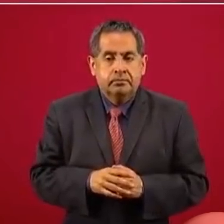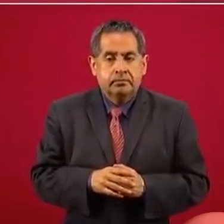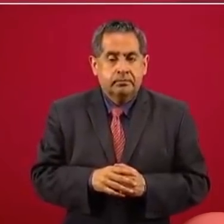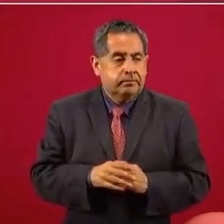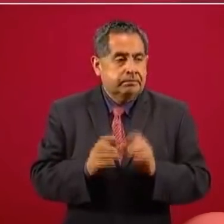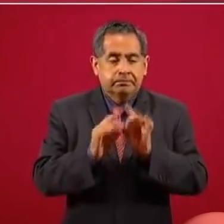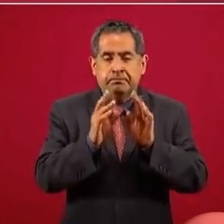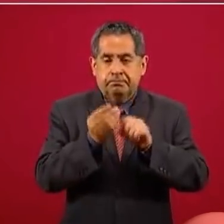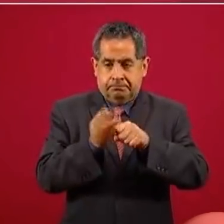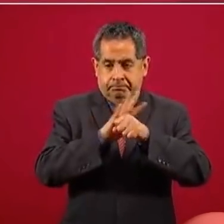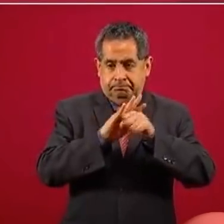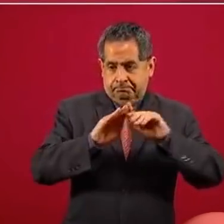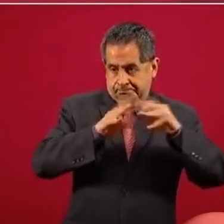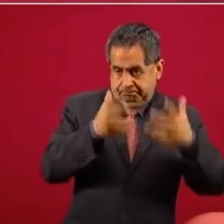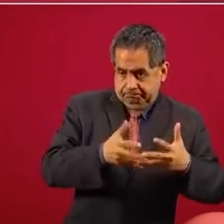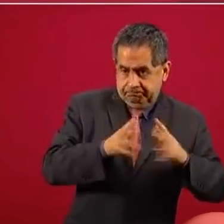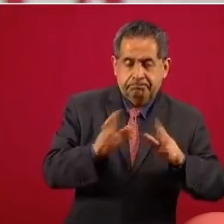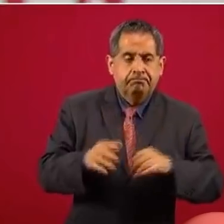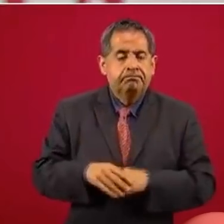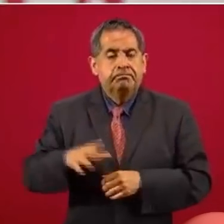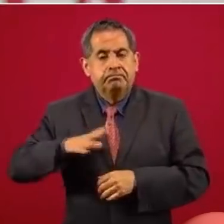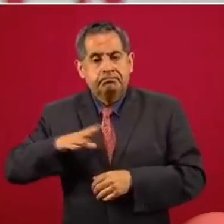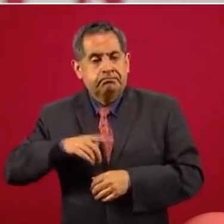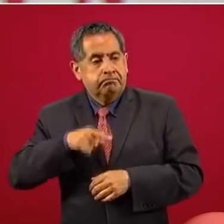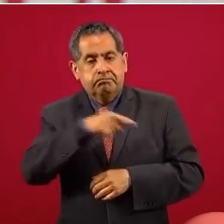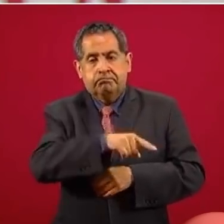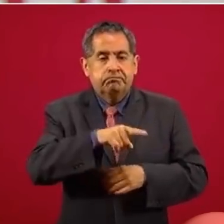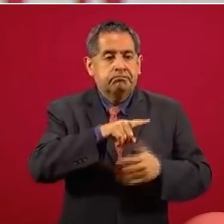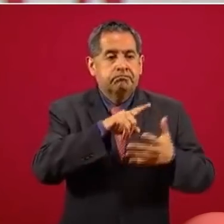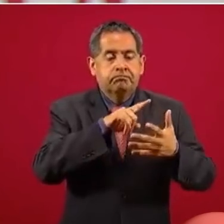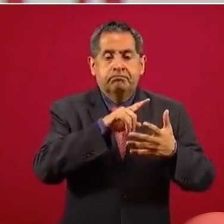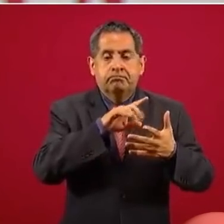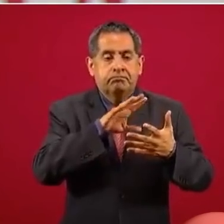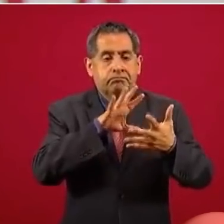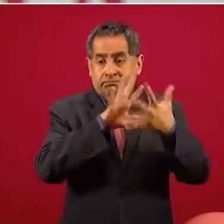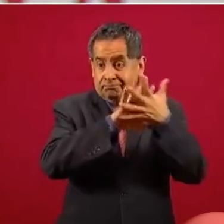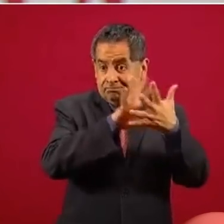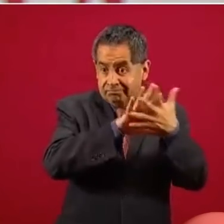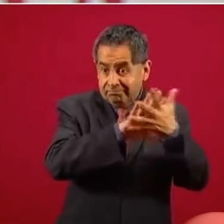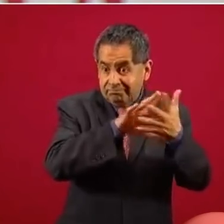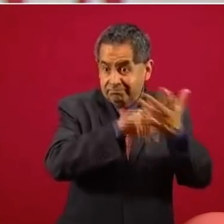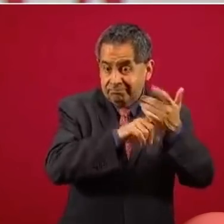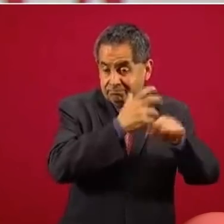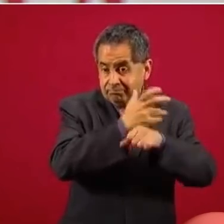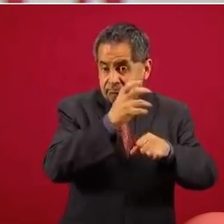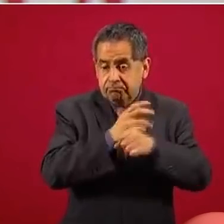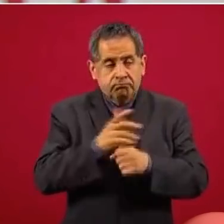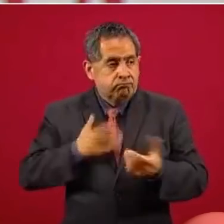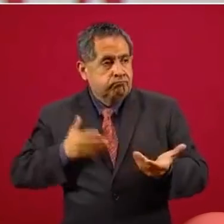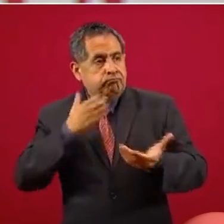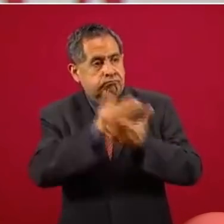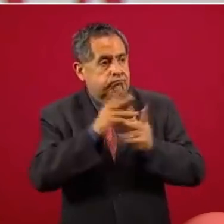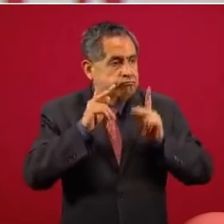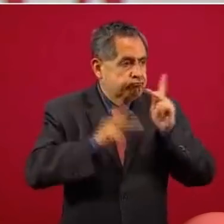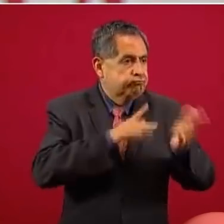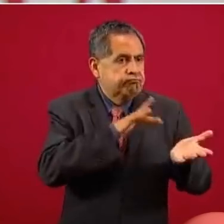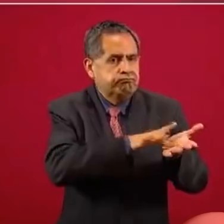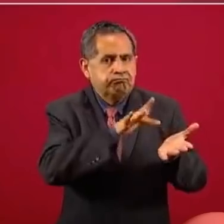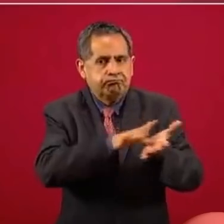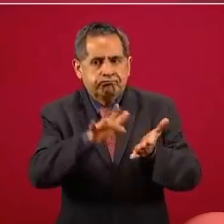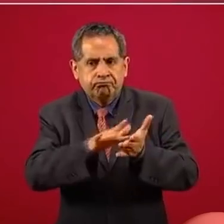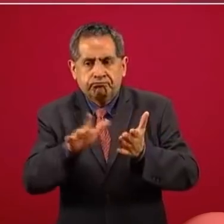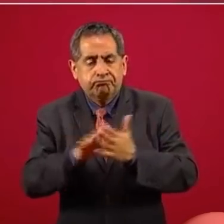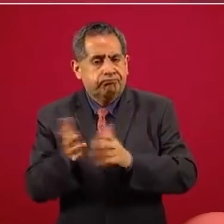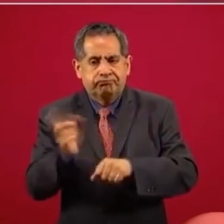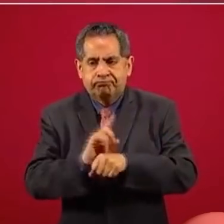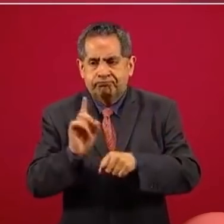la pandemia, el apoyo en prisión o visitas en prisiones, casi 6,000, porque llevamos un control